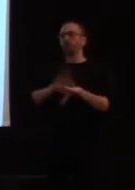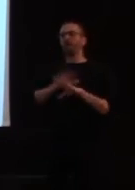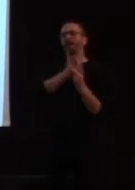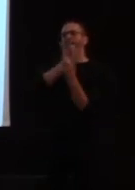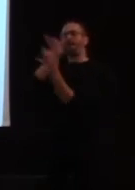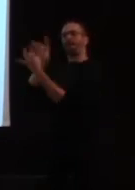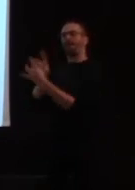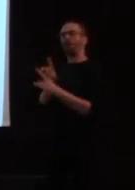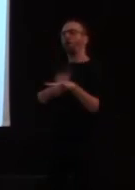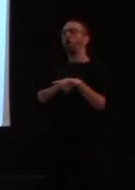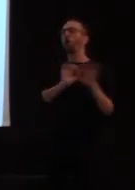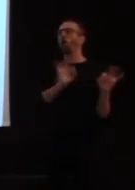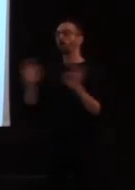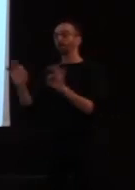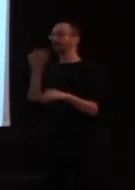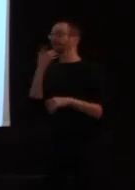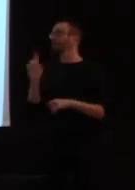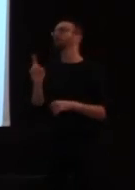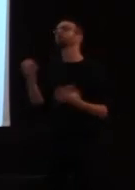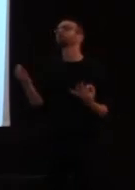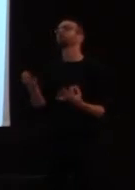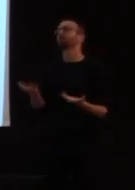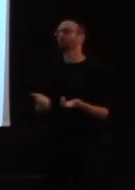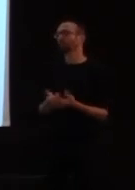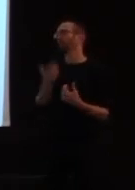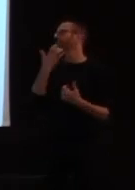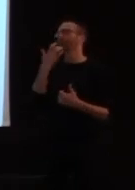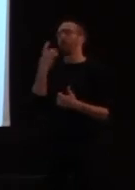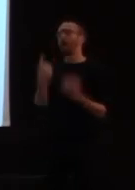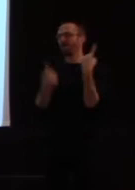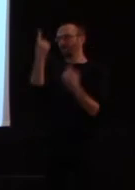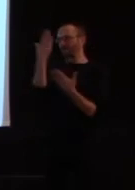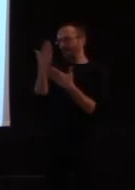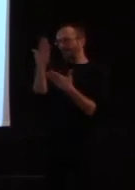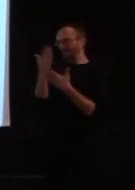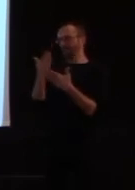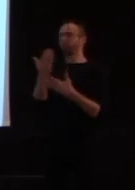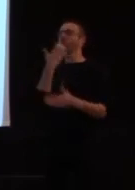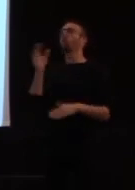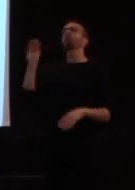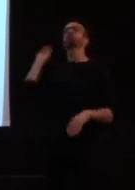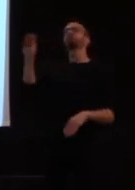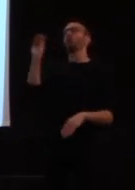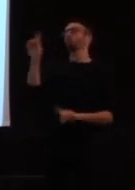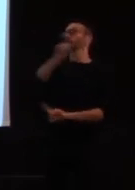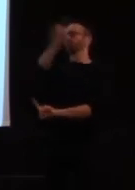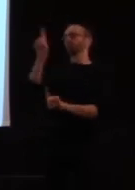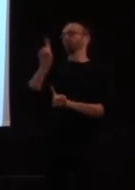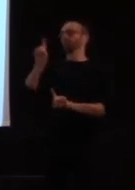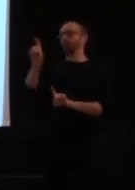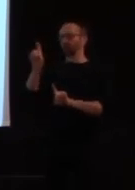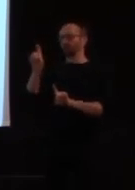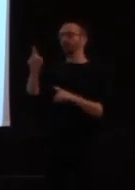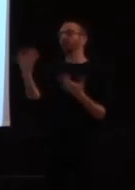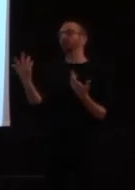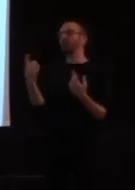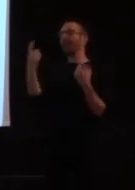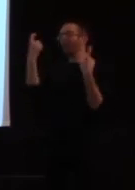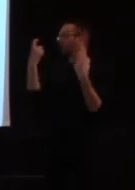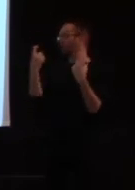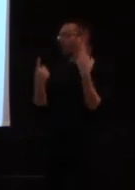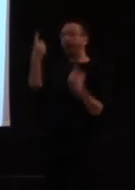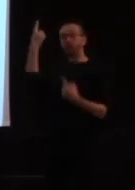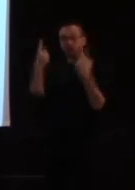pasa? Se hace una pregunta en el aire. A ver, la pregunta. Entonces hay algunos alumnos que viven en clase